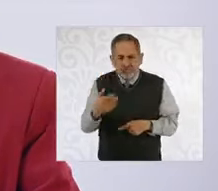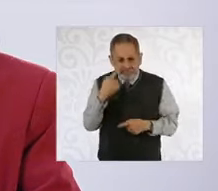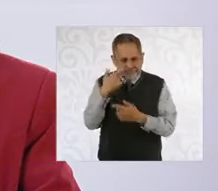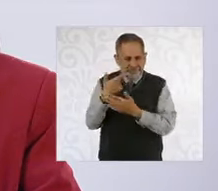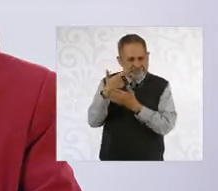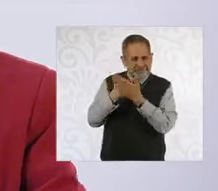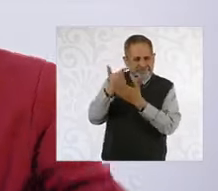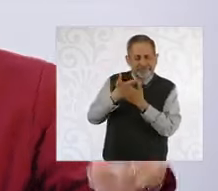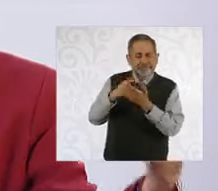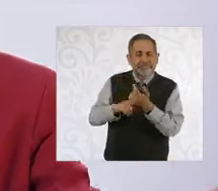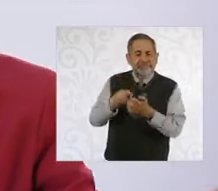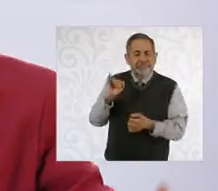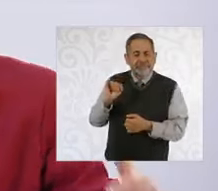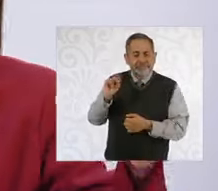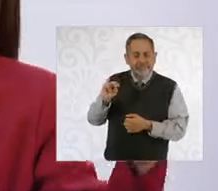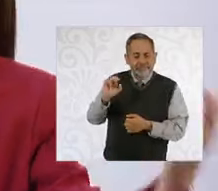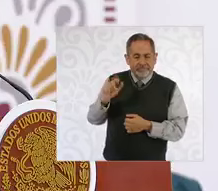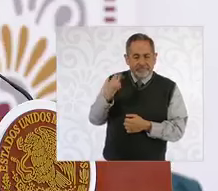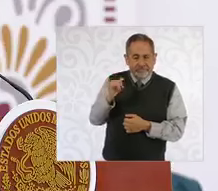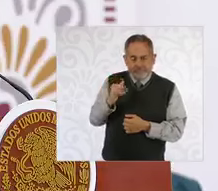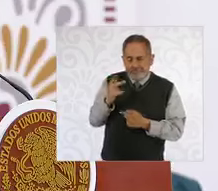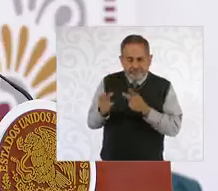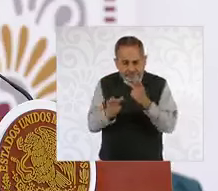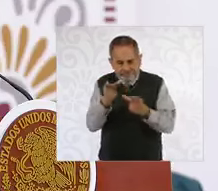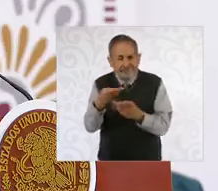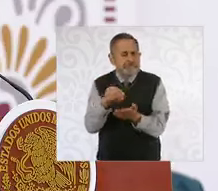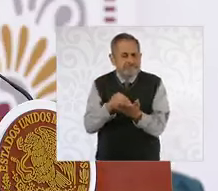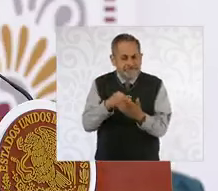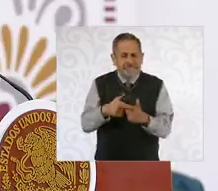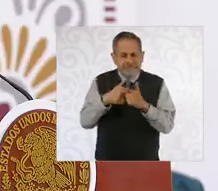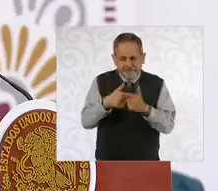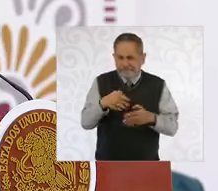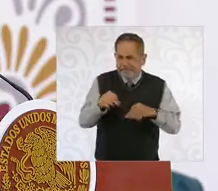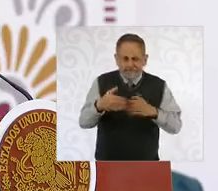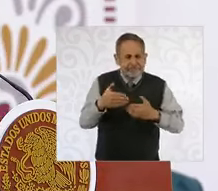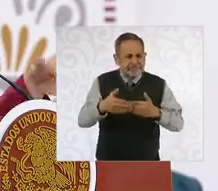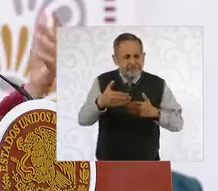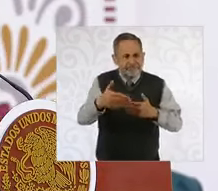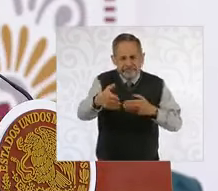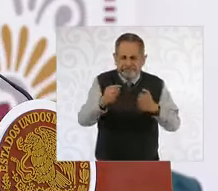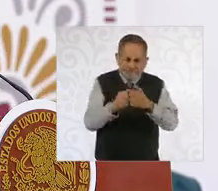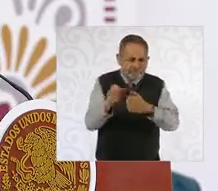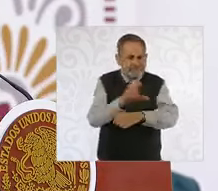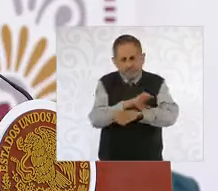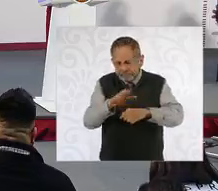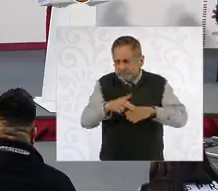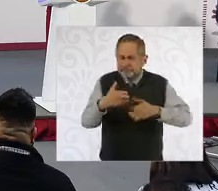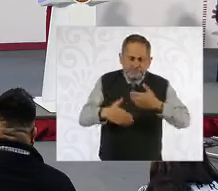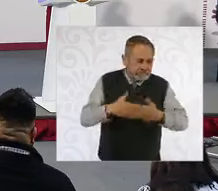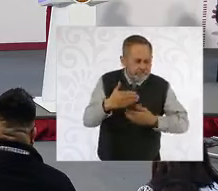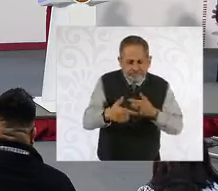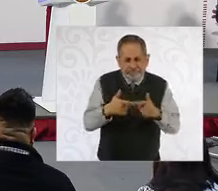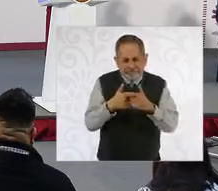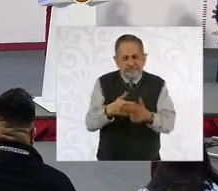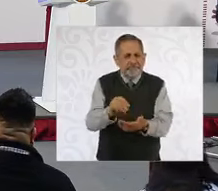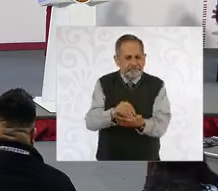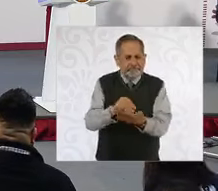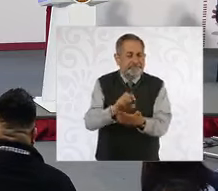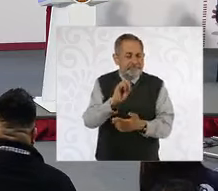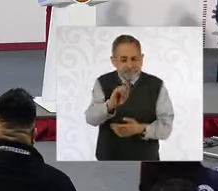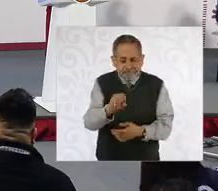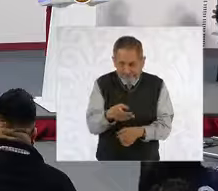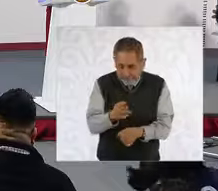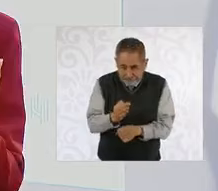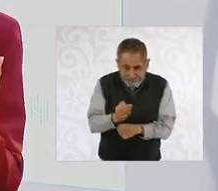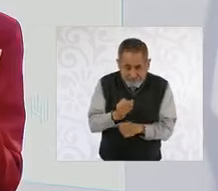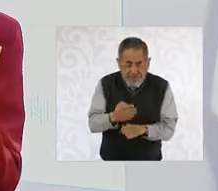INEGI, que hay que seguir trabajando y vamos a seguir dando resultados con la coordinación, así va a ser. Pero es el